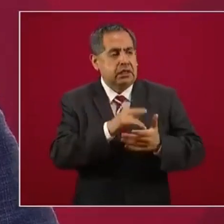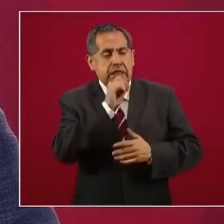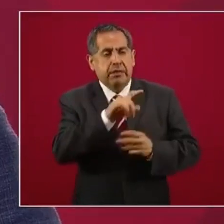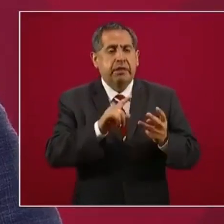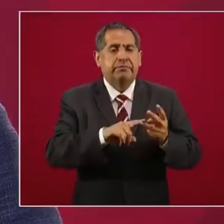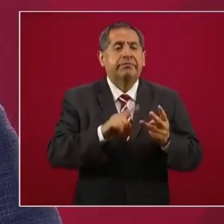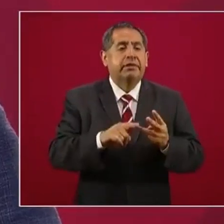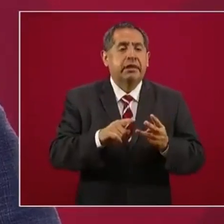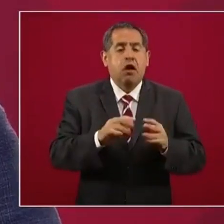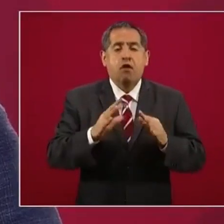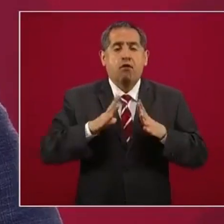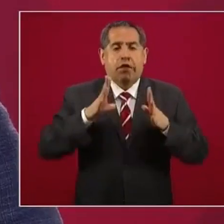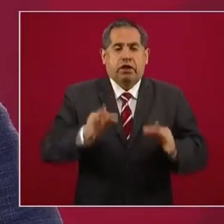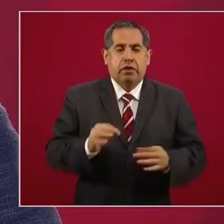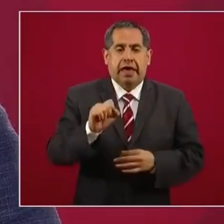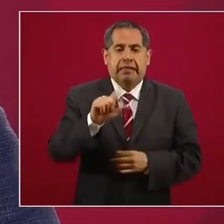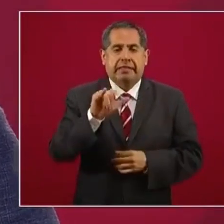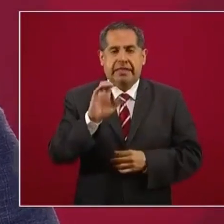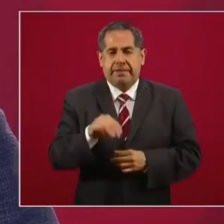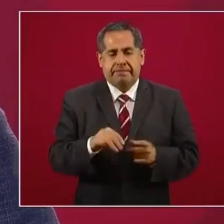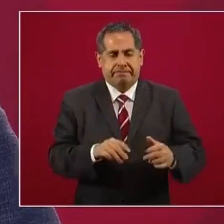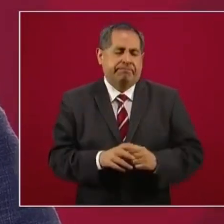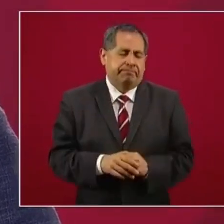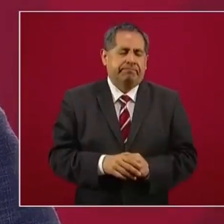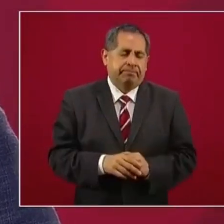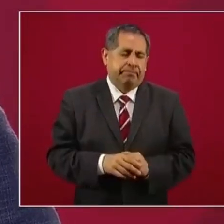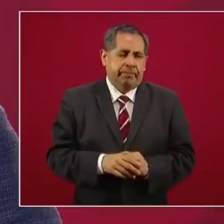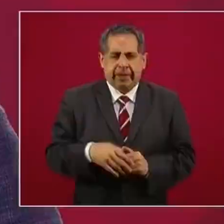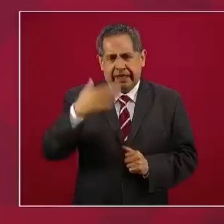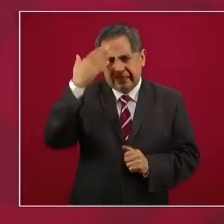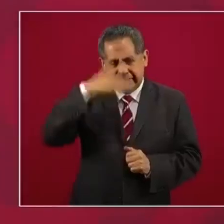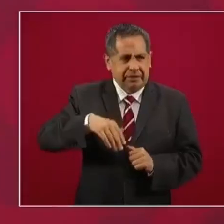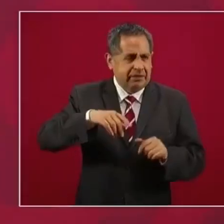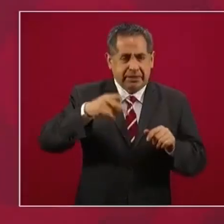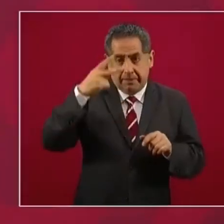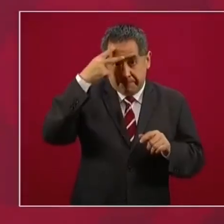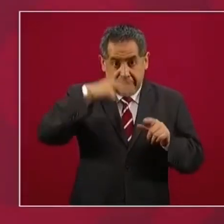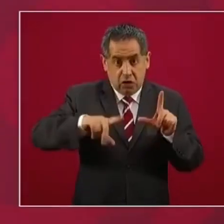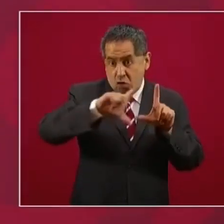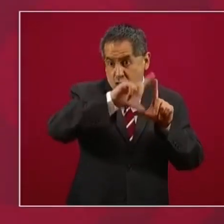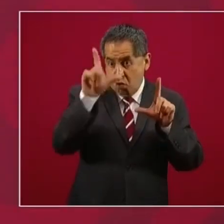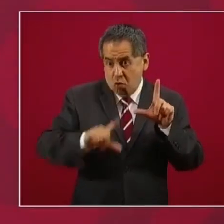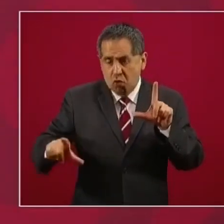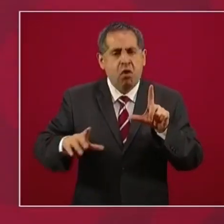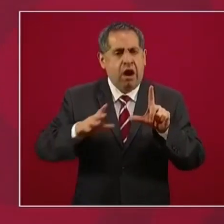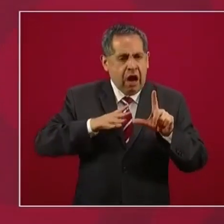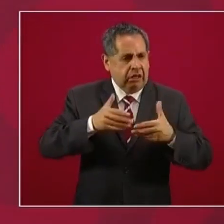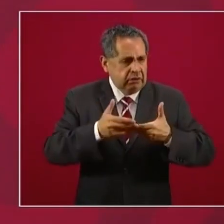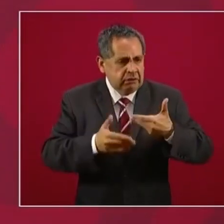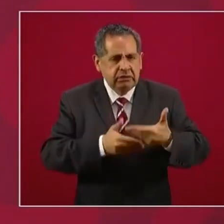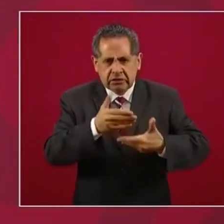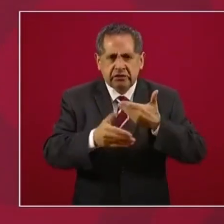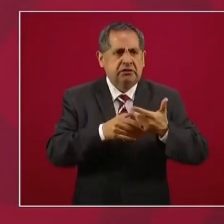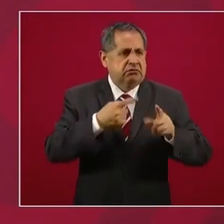Slim. En nuestro país, como saben ustedes, existen condiciones tecnológicas y de desarrollo científico para